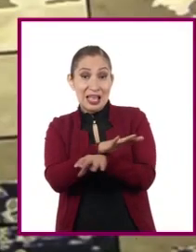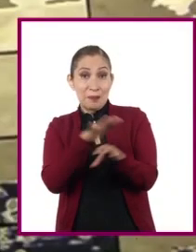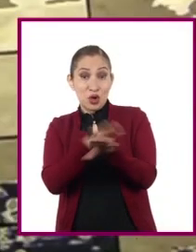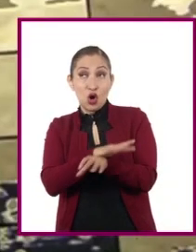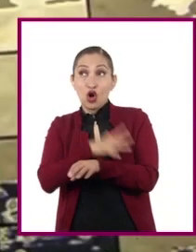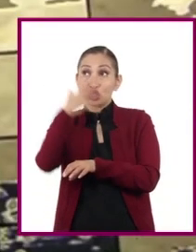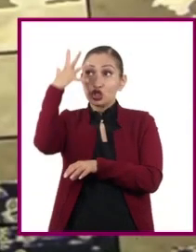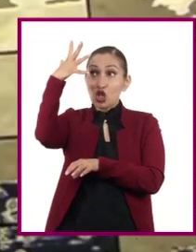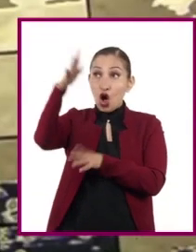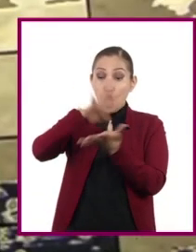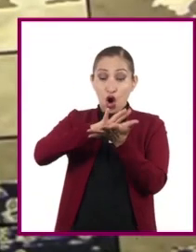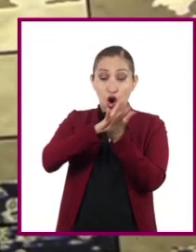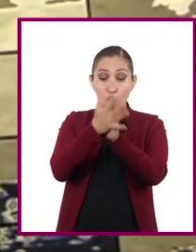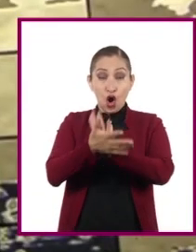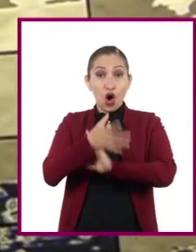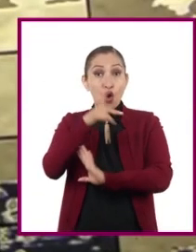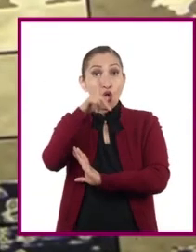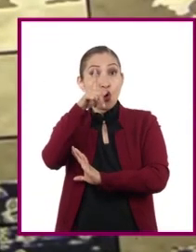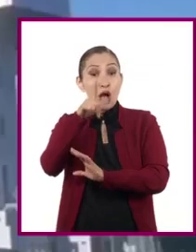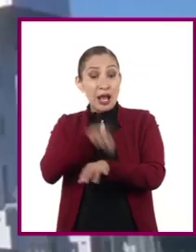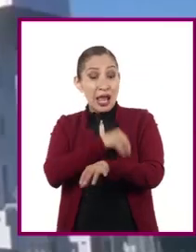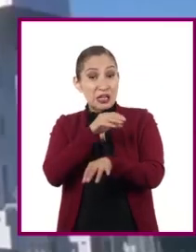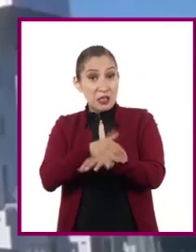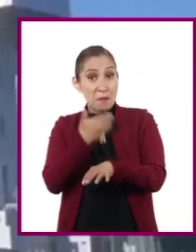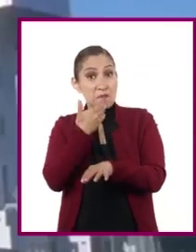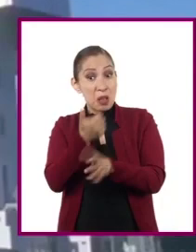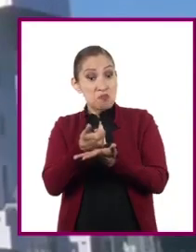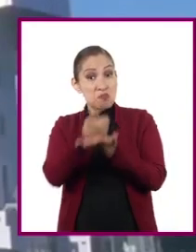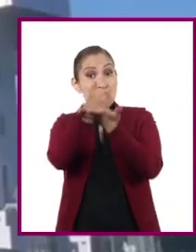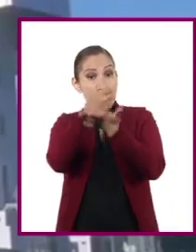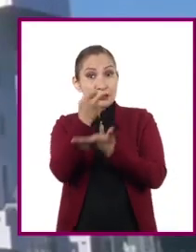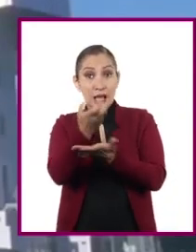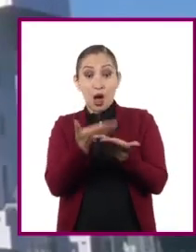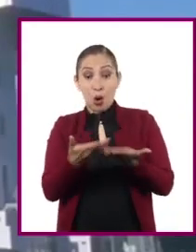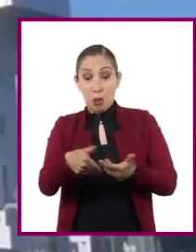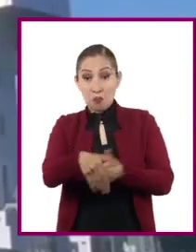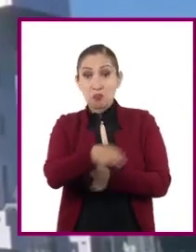de la energía solar en energía útil es hoy una realidad.